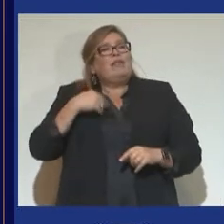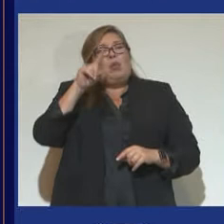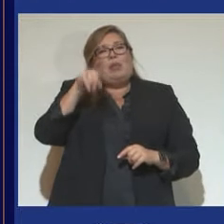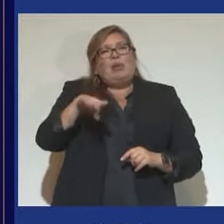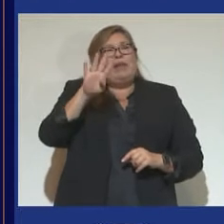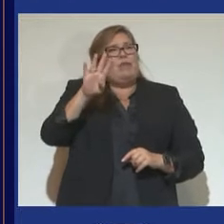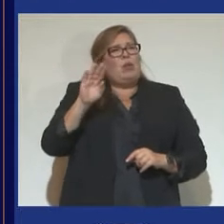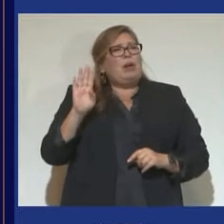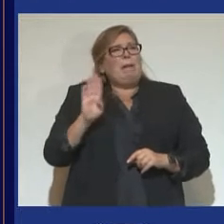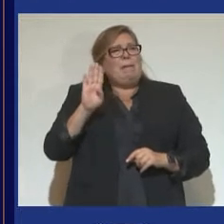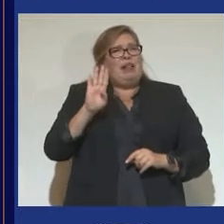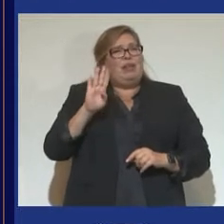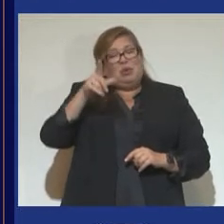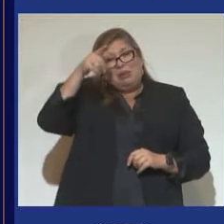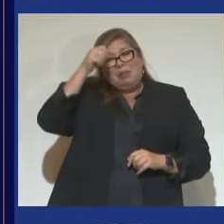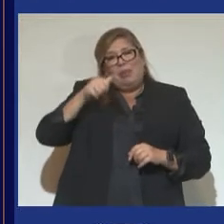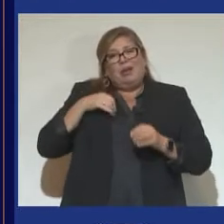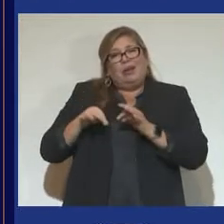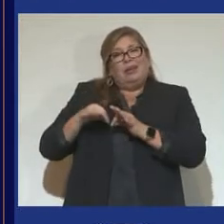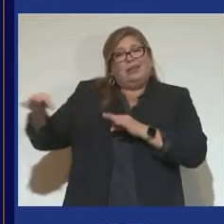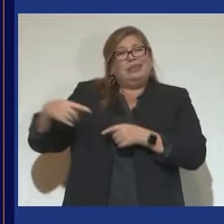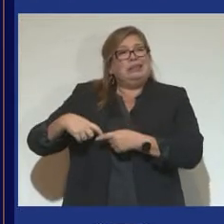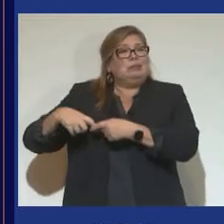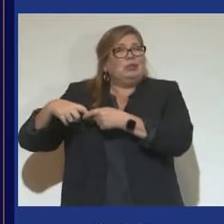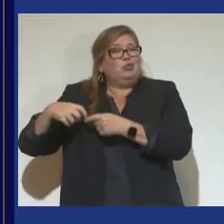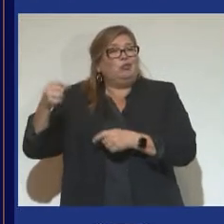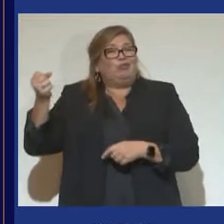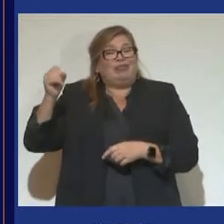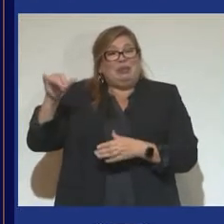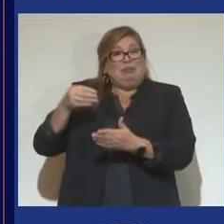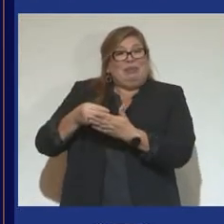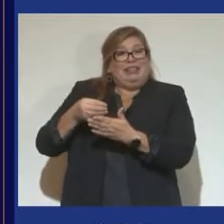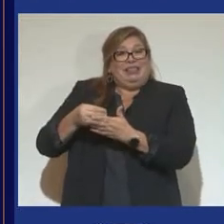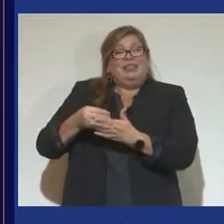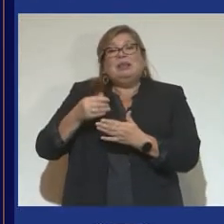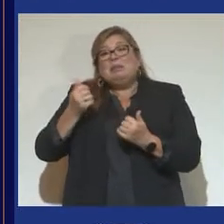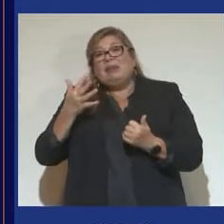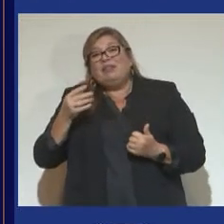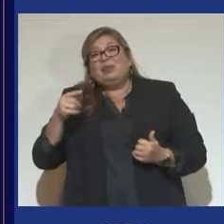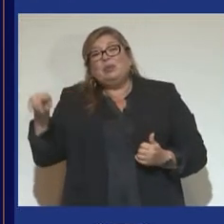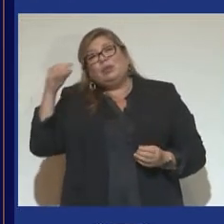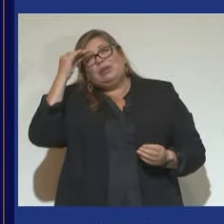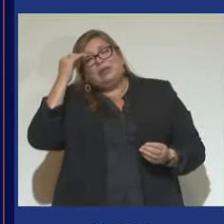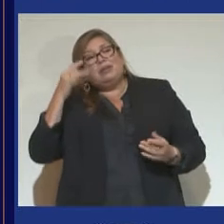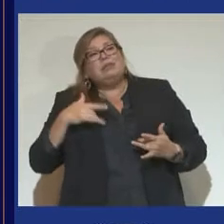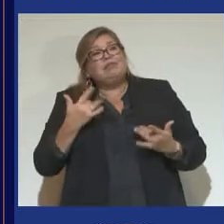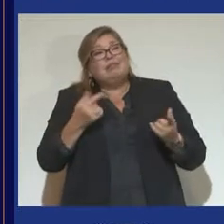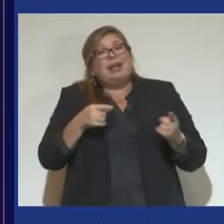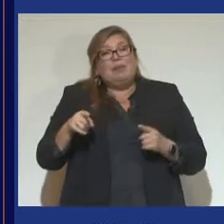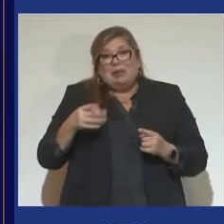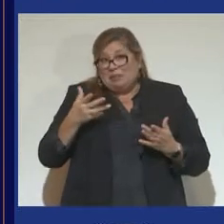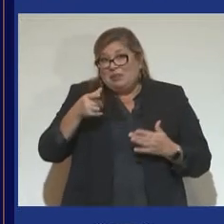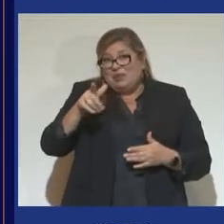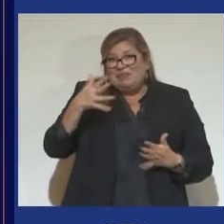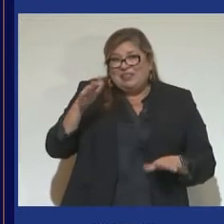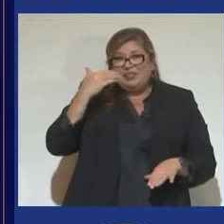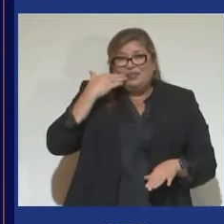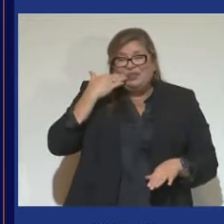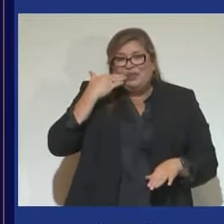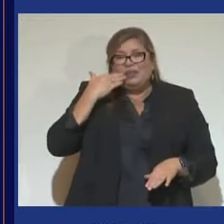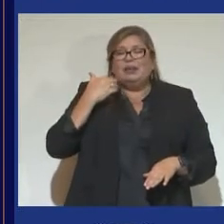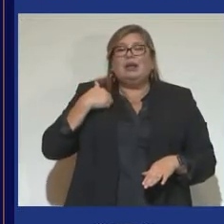1.4 mil millones de dólares recuerdan que les dije que había suspensiones en retrasos se siente bien no el saber